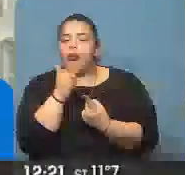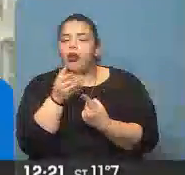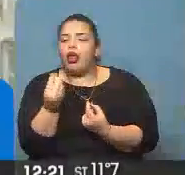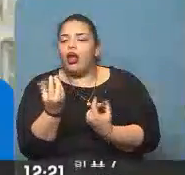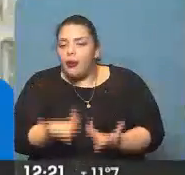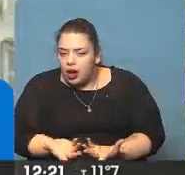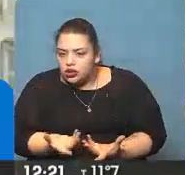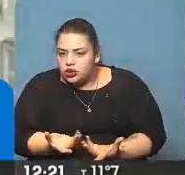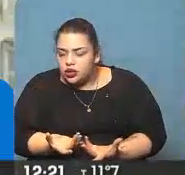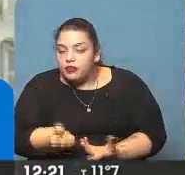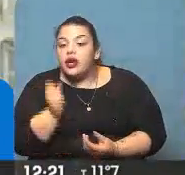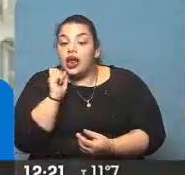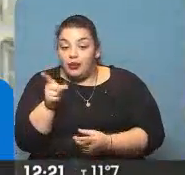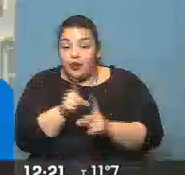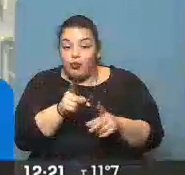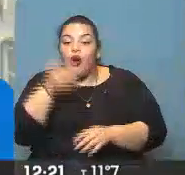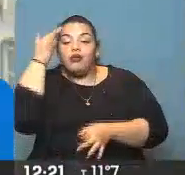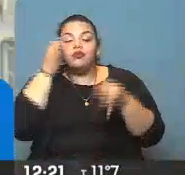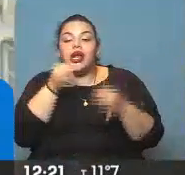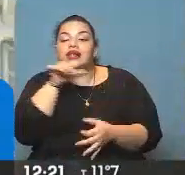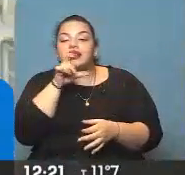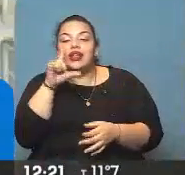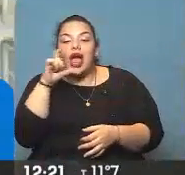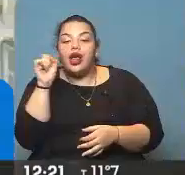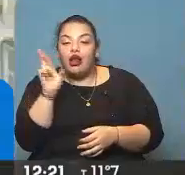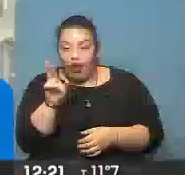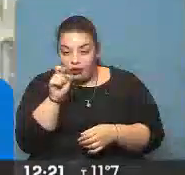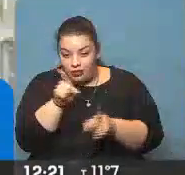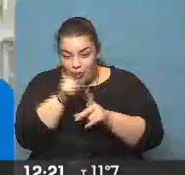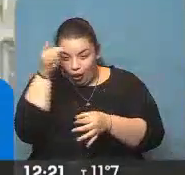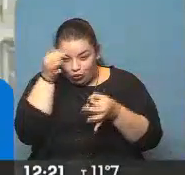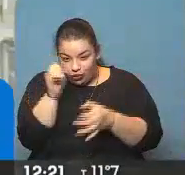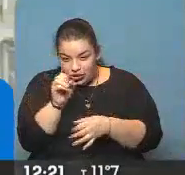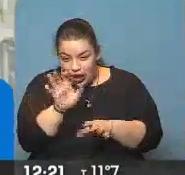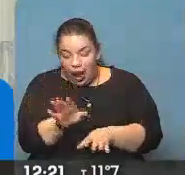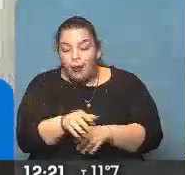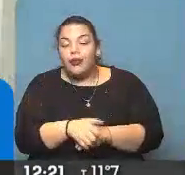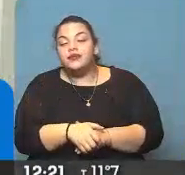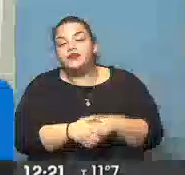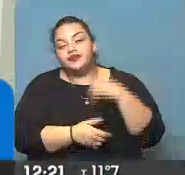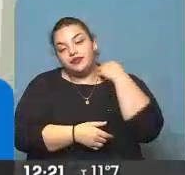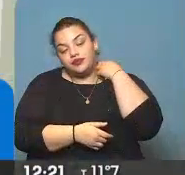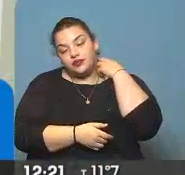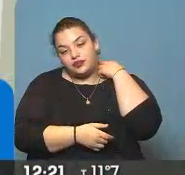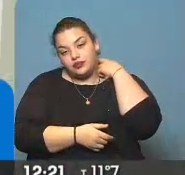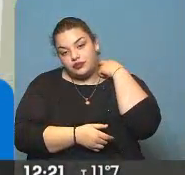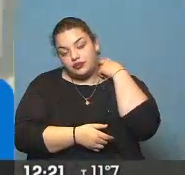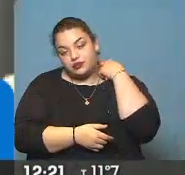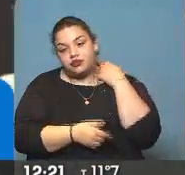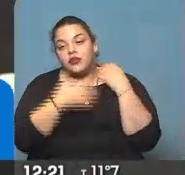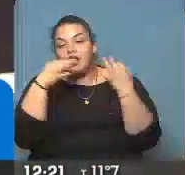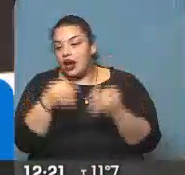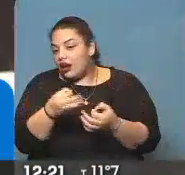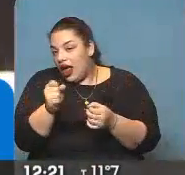pacientes que estaba en el medio se beneficiaban más con la hormonoterapia en realidad era exactamente